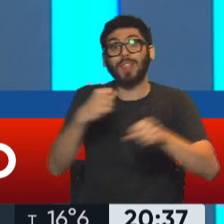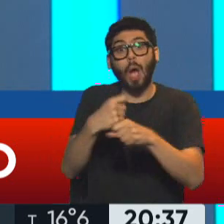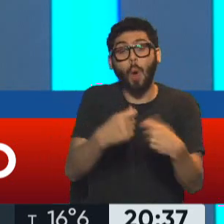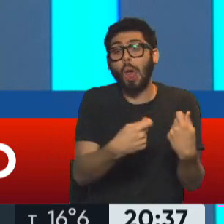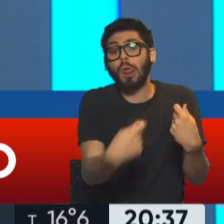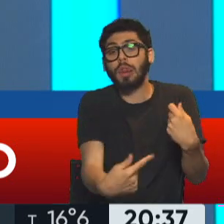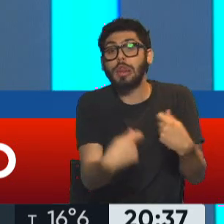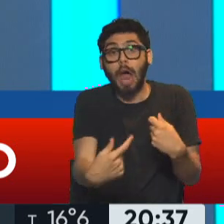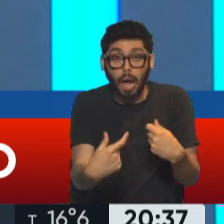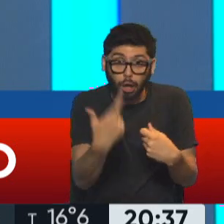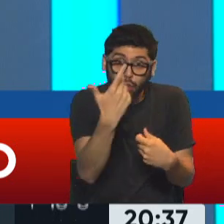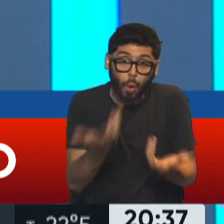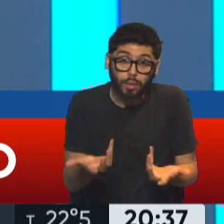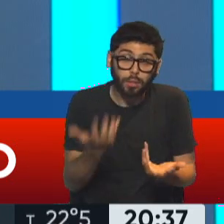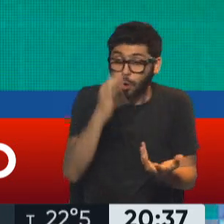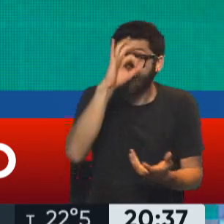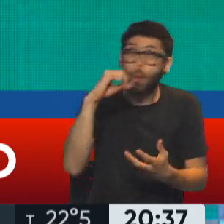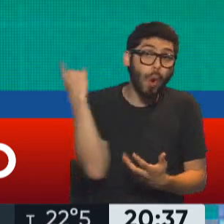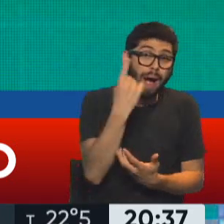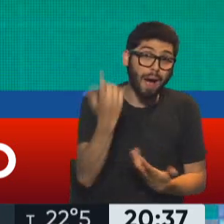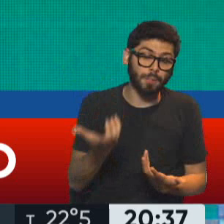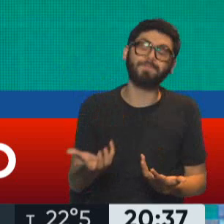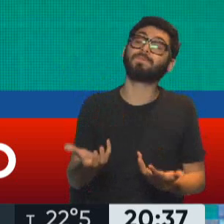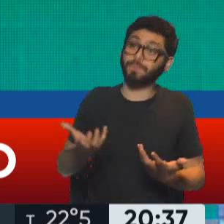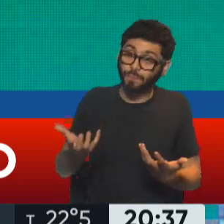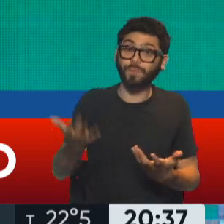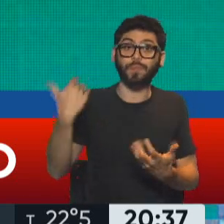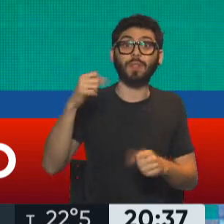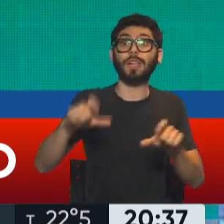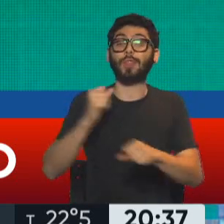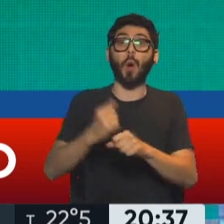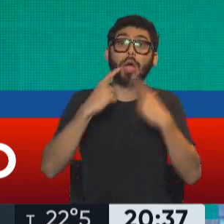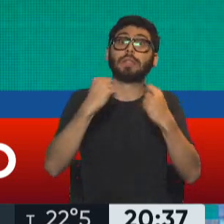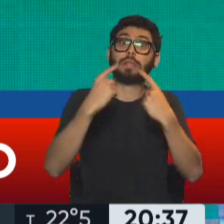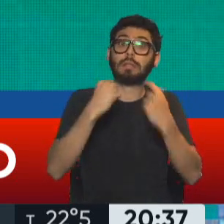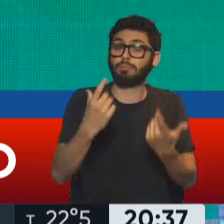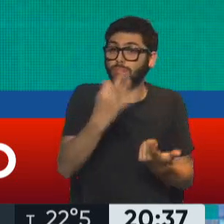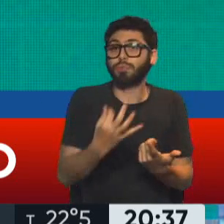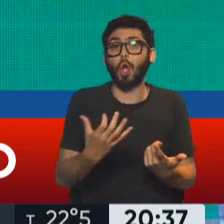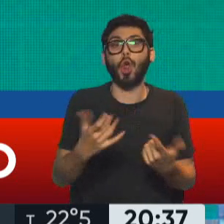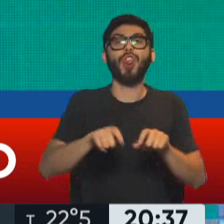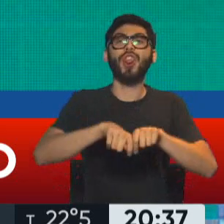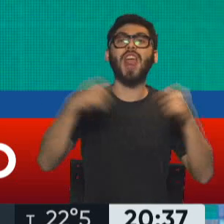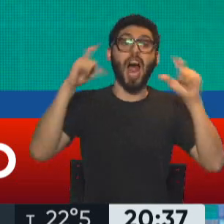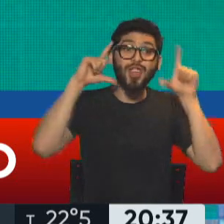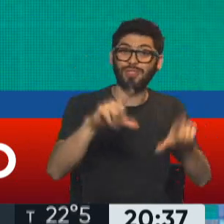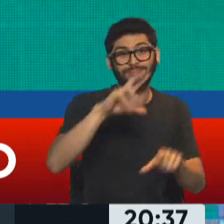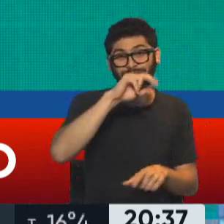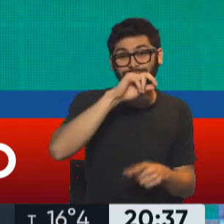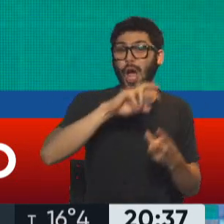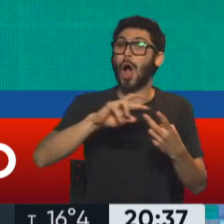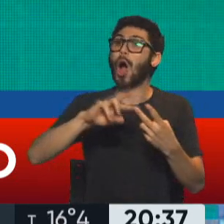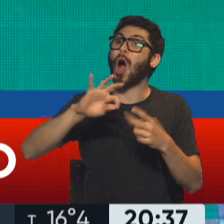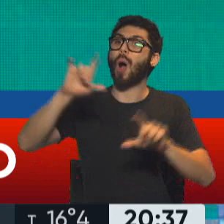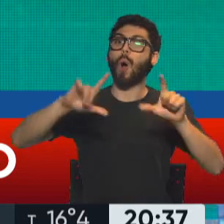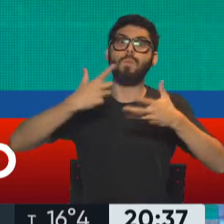banco, hay que decirlo, lo denunciaban, ¿eh? Lo que pasa que, claro, este tema no ocupaba las grandes planas de los diarios, ni se veía en los grandes